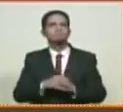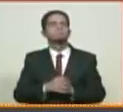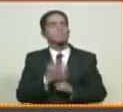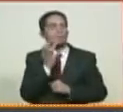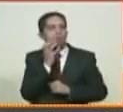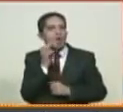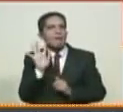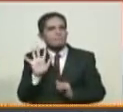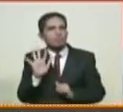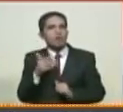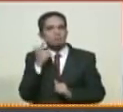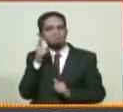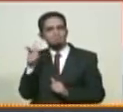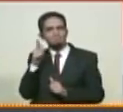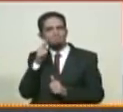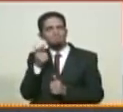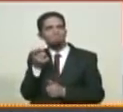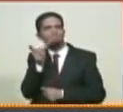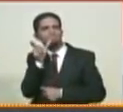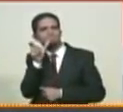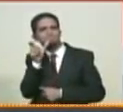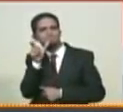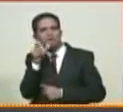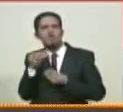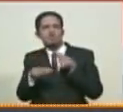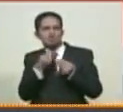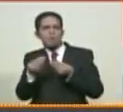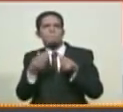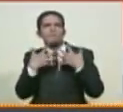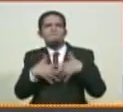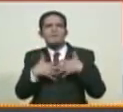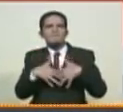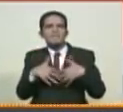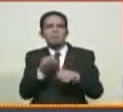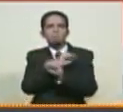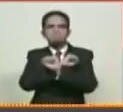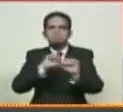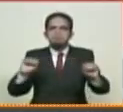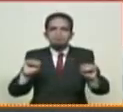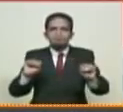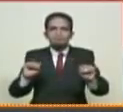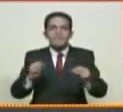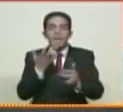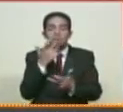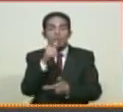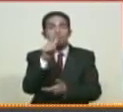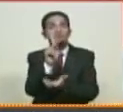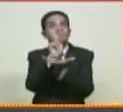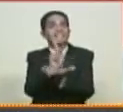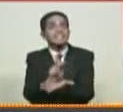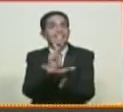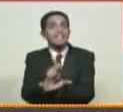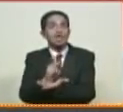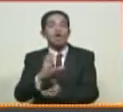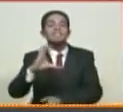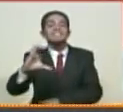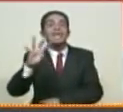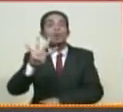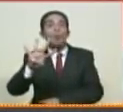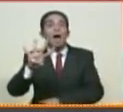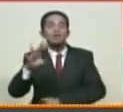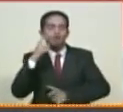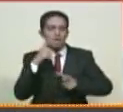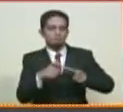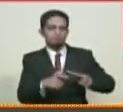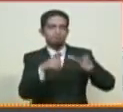se supo bien del proceso de fabricación de los explosivos, que se haya colocado un kilogramo de C4 en el llamado dron 2